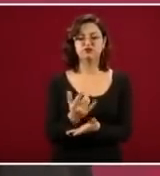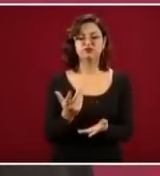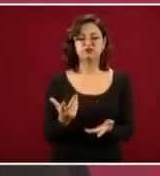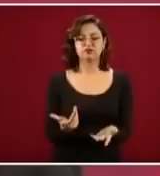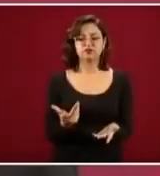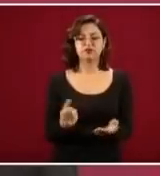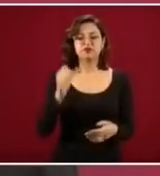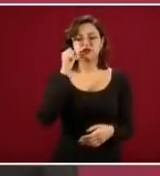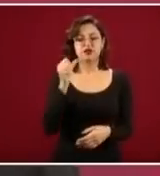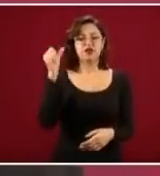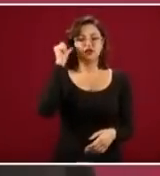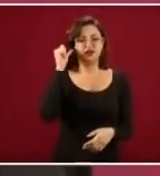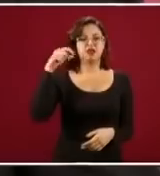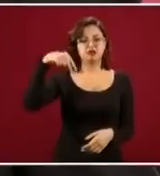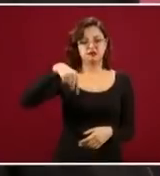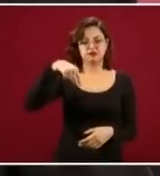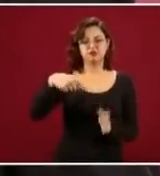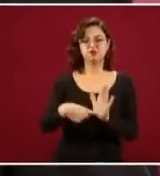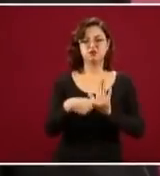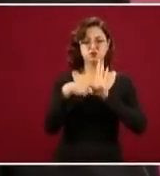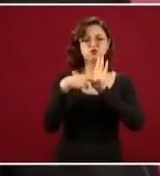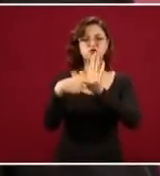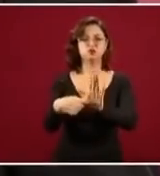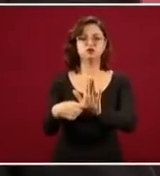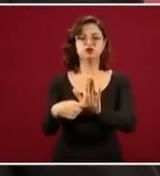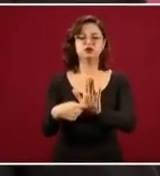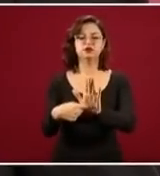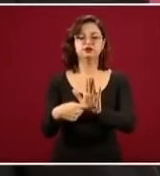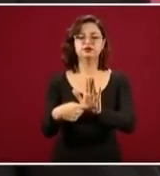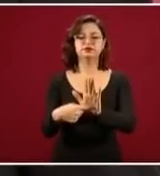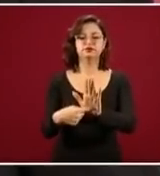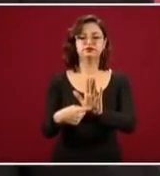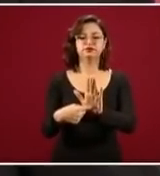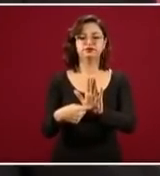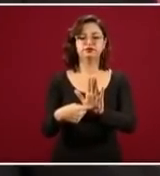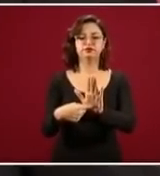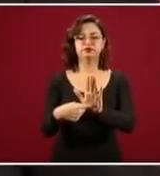quedó aquí de manifiesto, que íbamos a